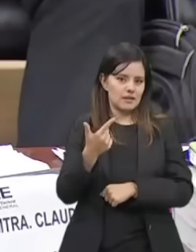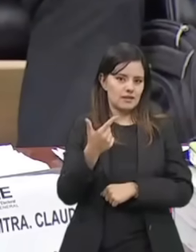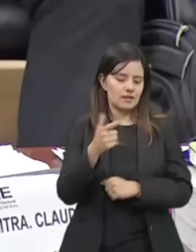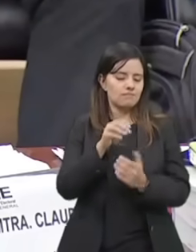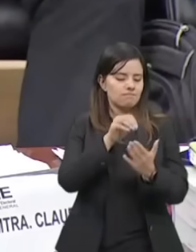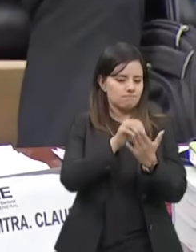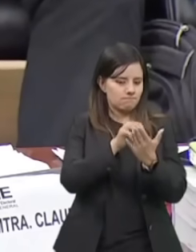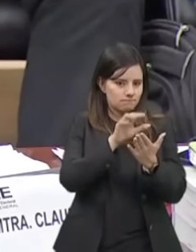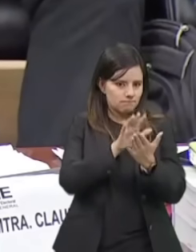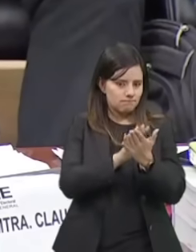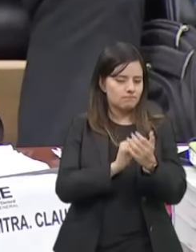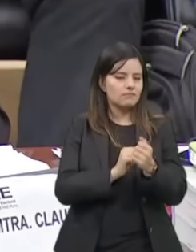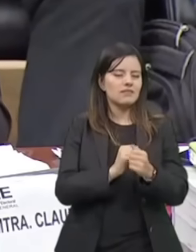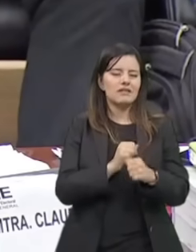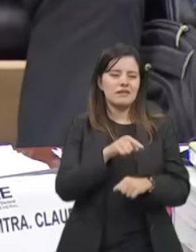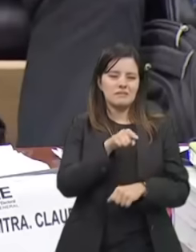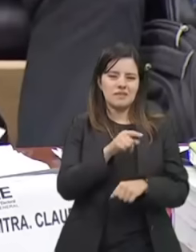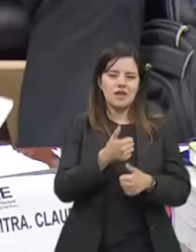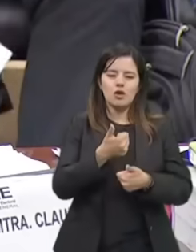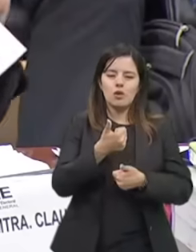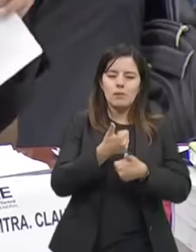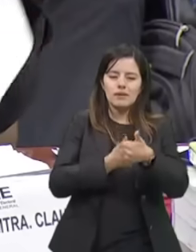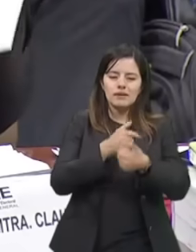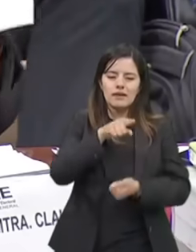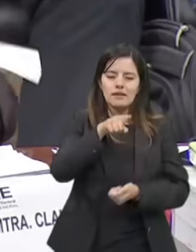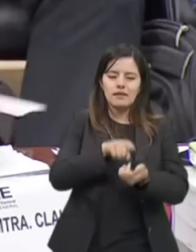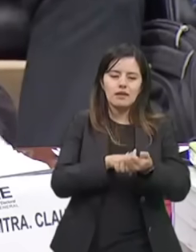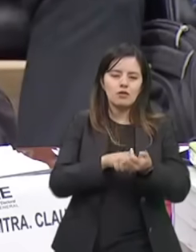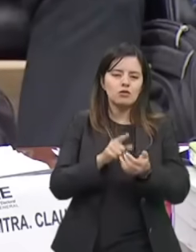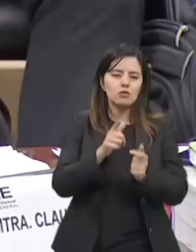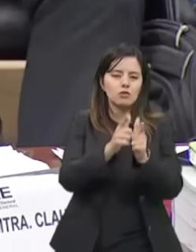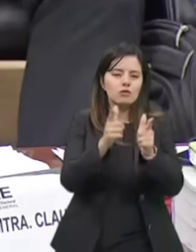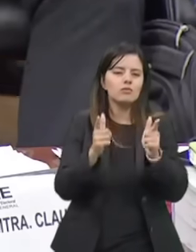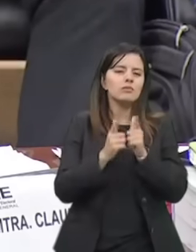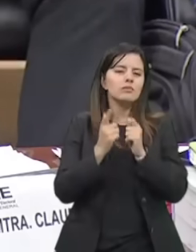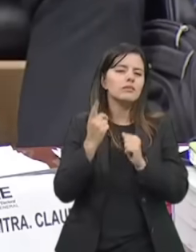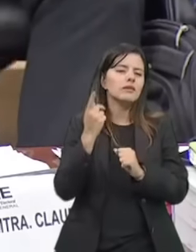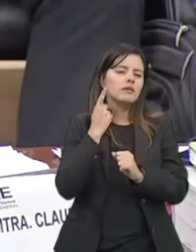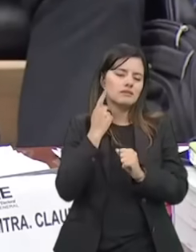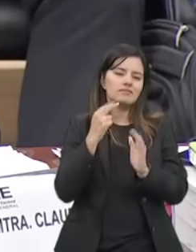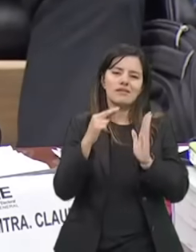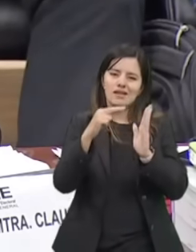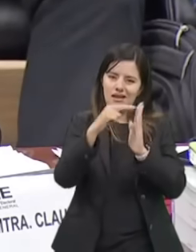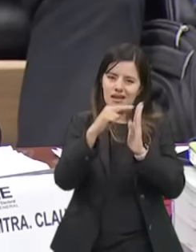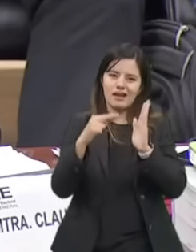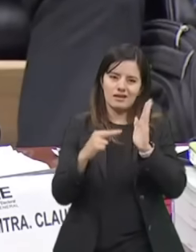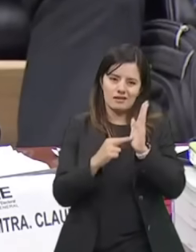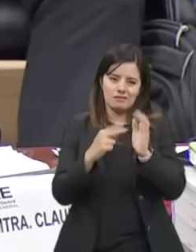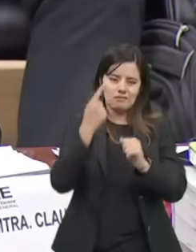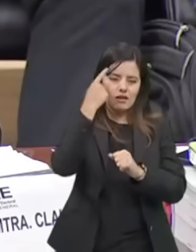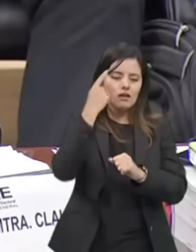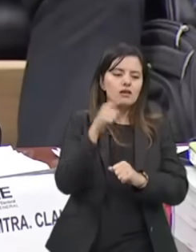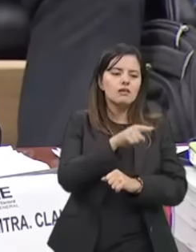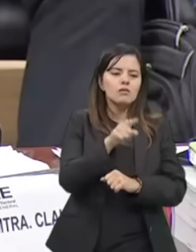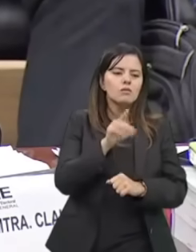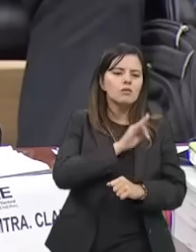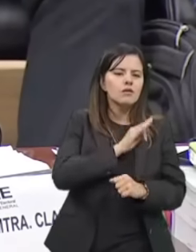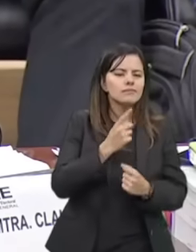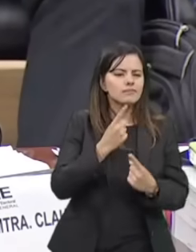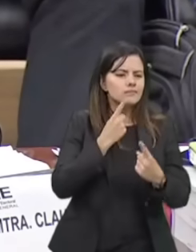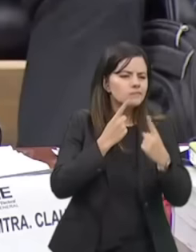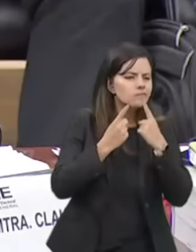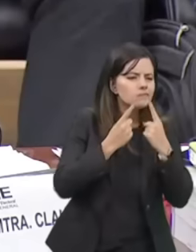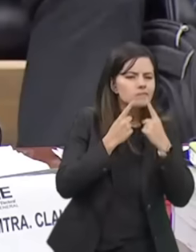varias otras cosas, la competencia interna de los partidos para definir sus respectivas candidaturas en